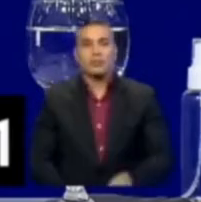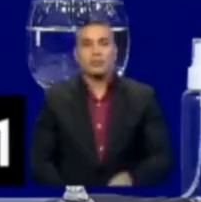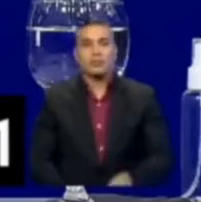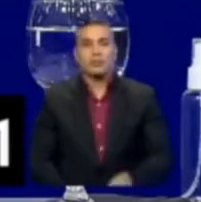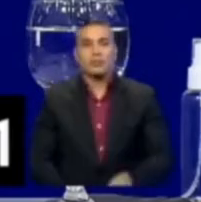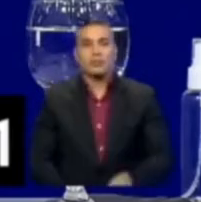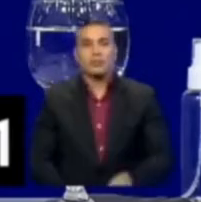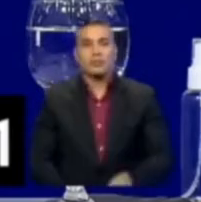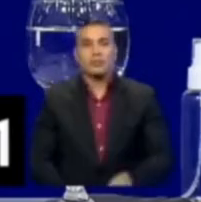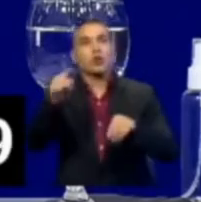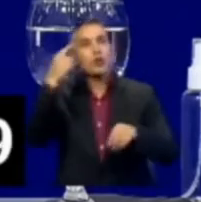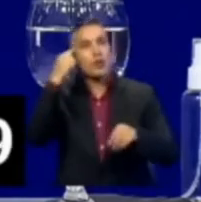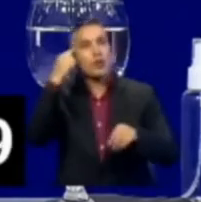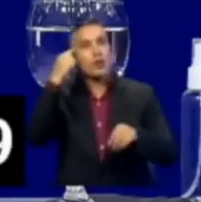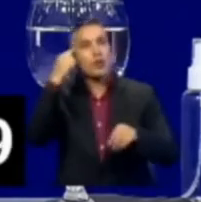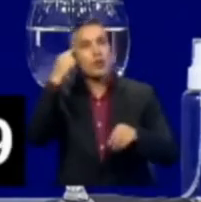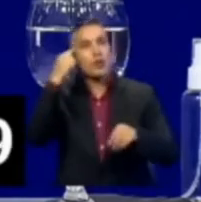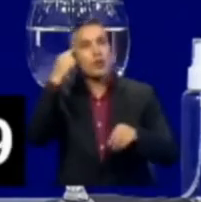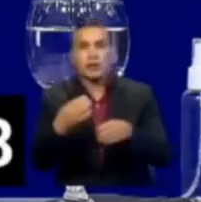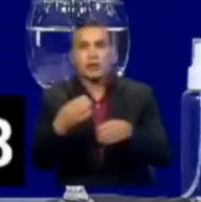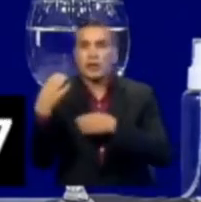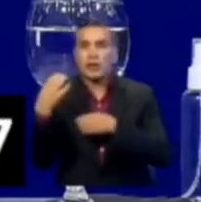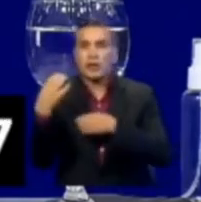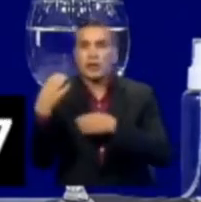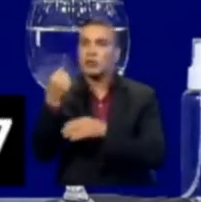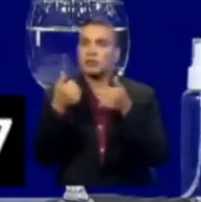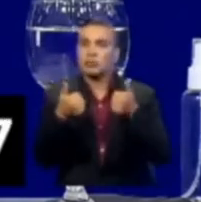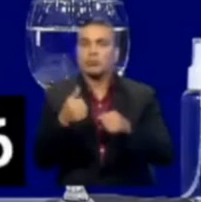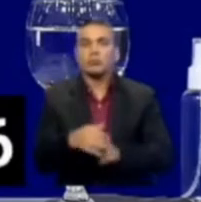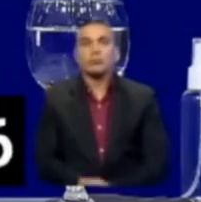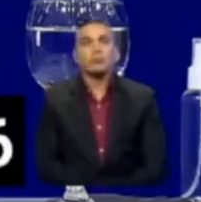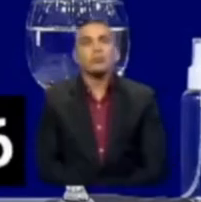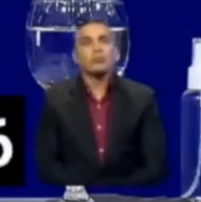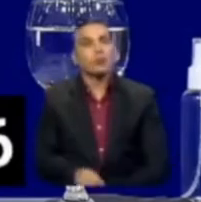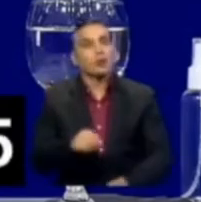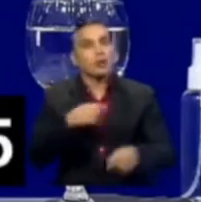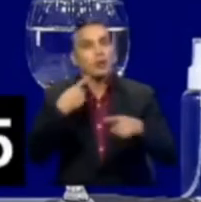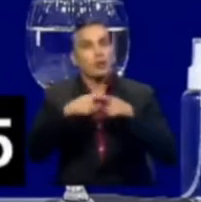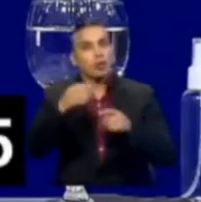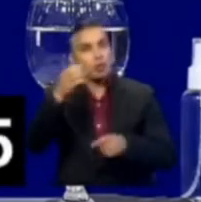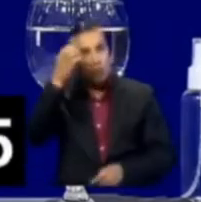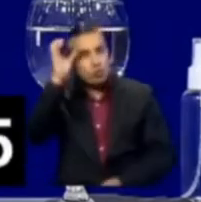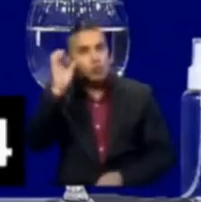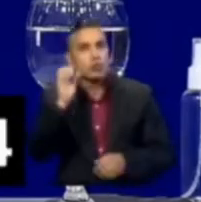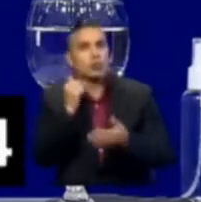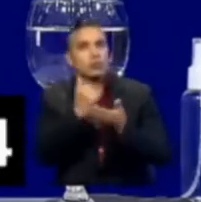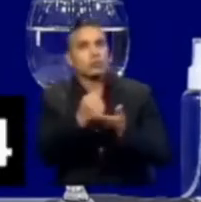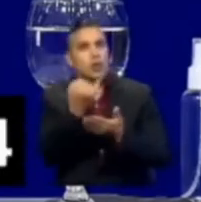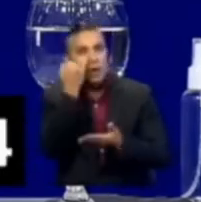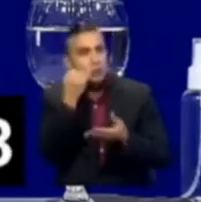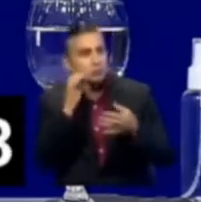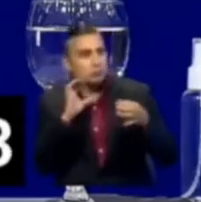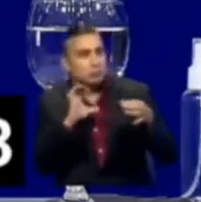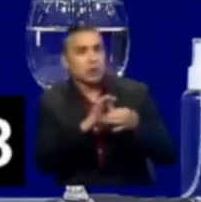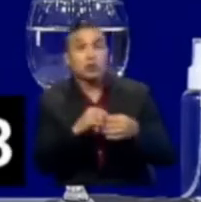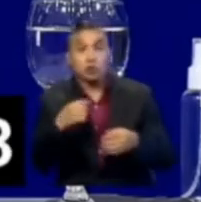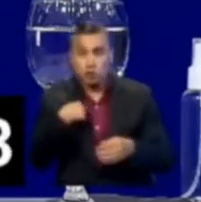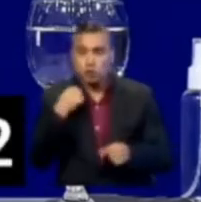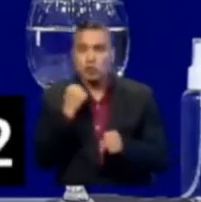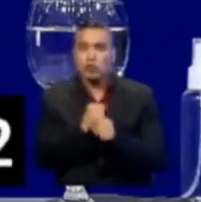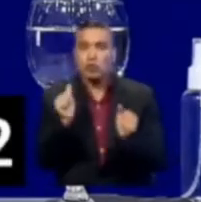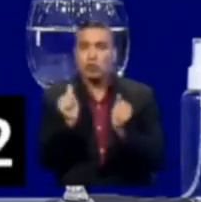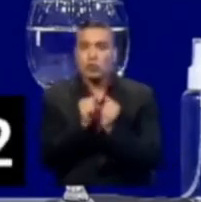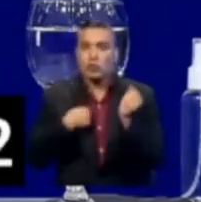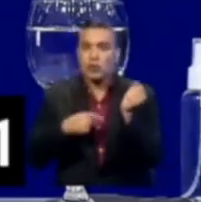Estado participativo, garante de derechos, justo, plurinacional e intercultural. Yo me voy a dedicar, junto con